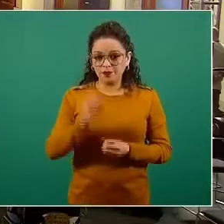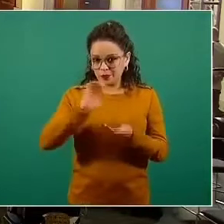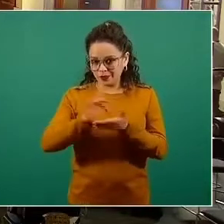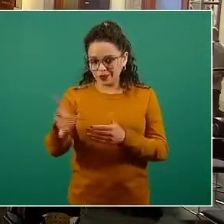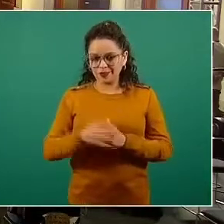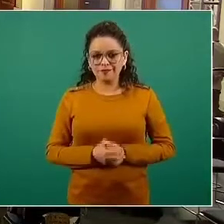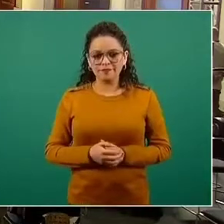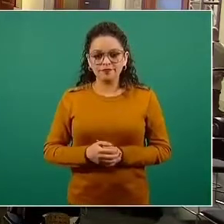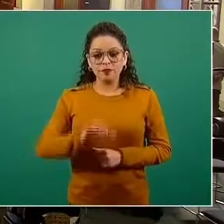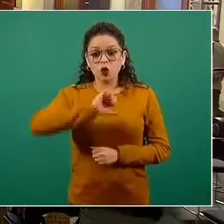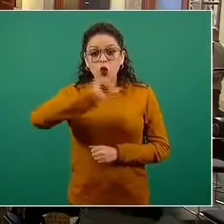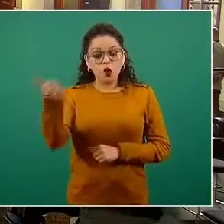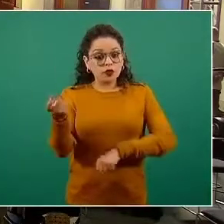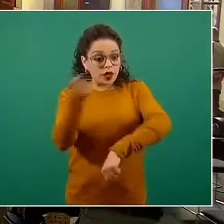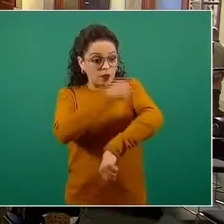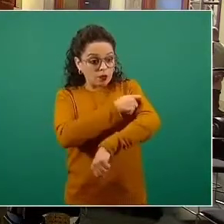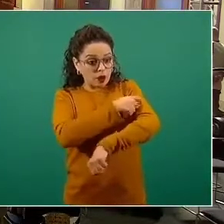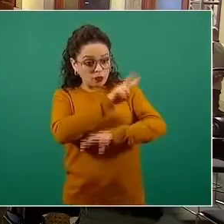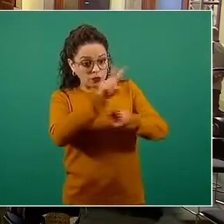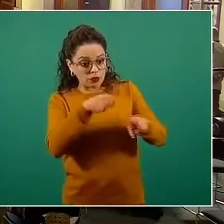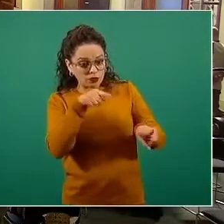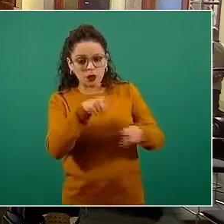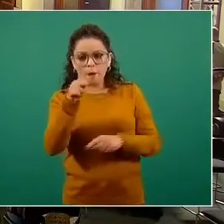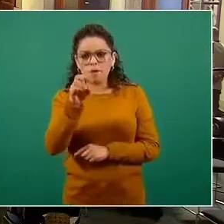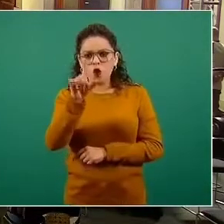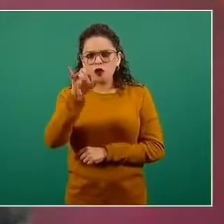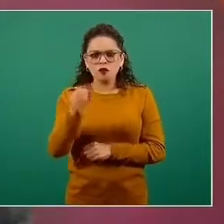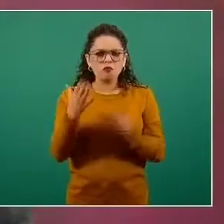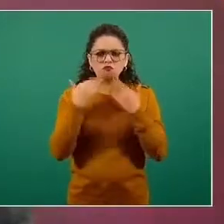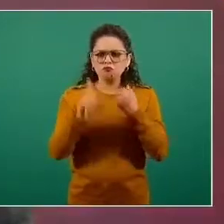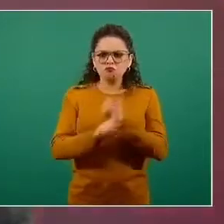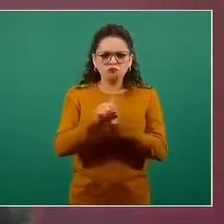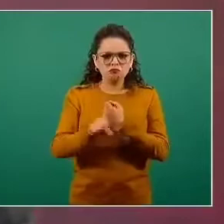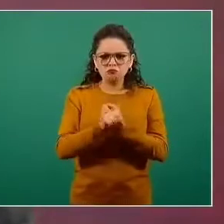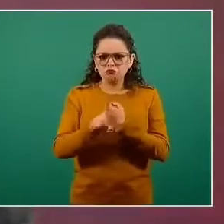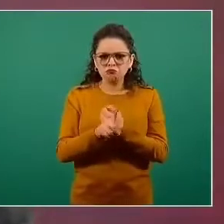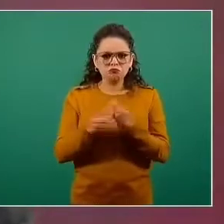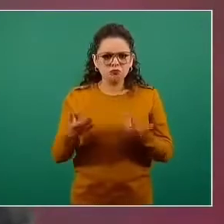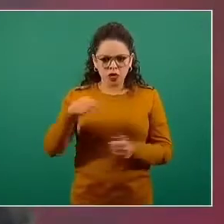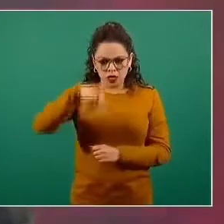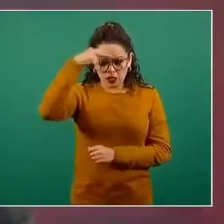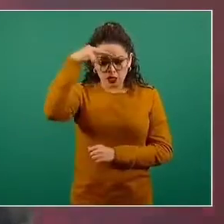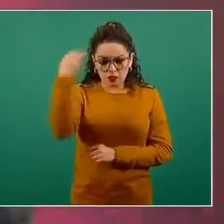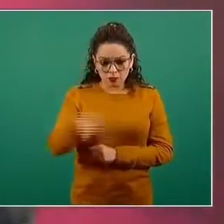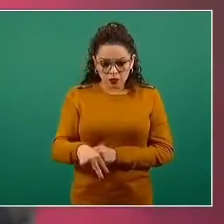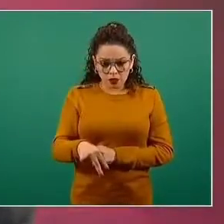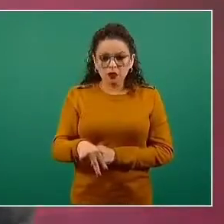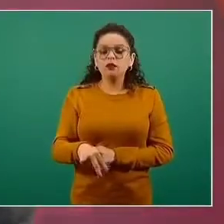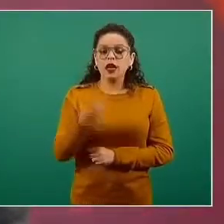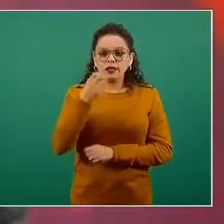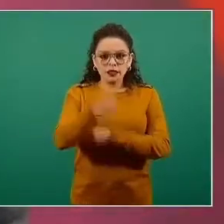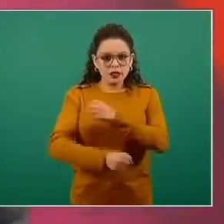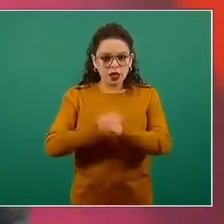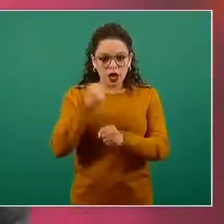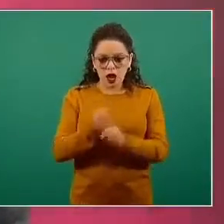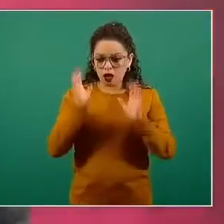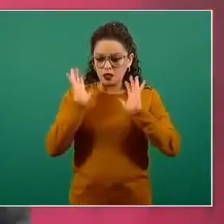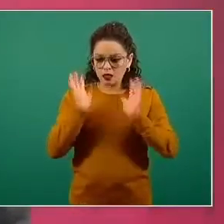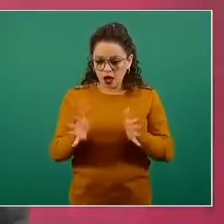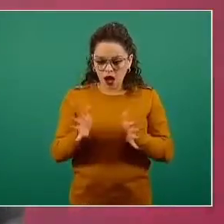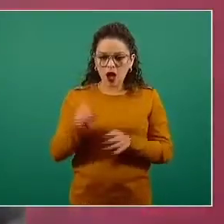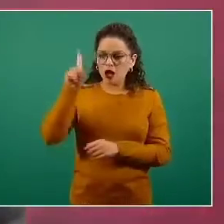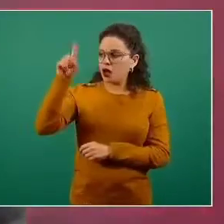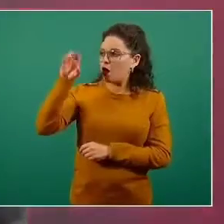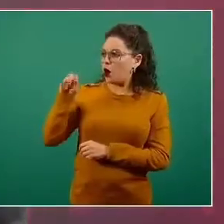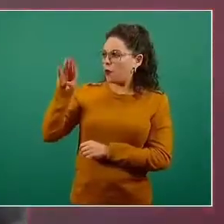gracias. Sobre otras vacunas, de polio no hay ningún problema de abasto. La vacuna de polio en México ya desde este año, por la indicación de la